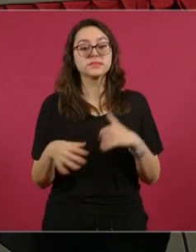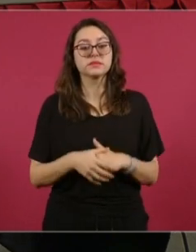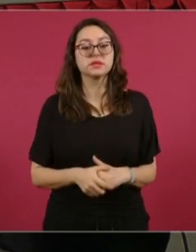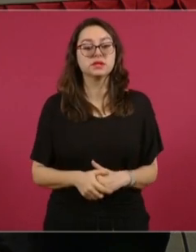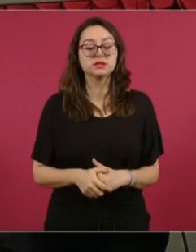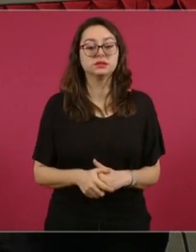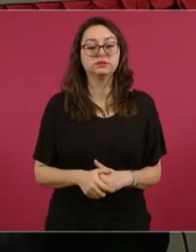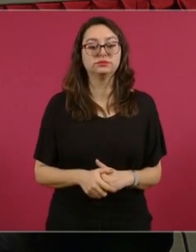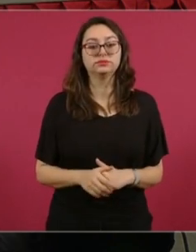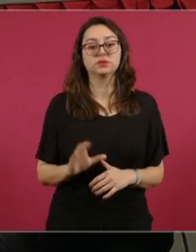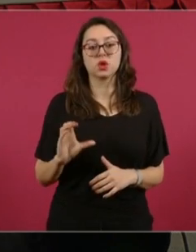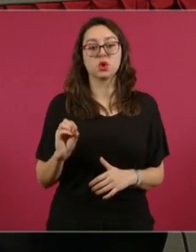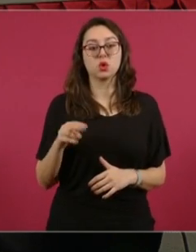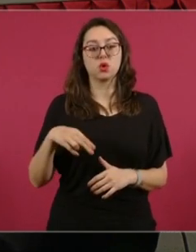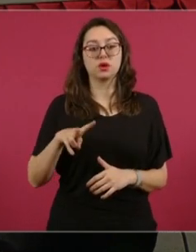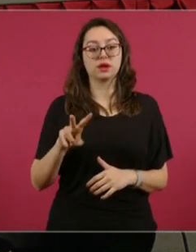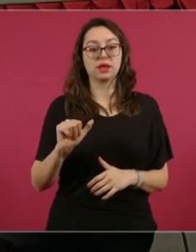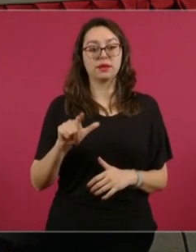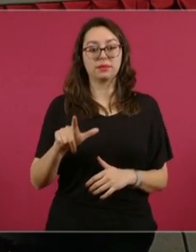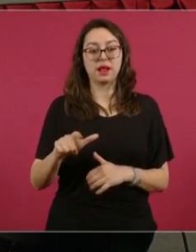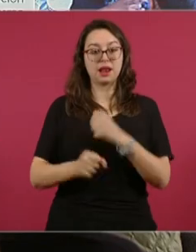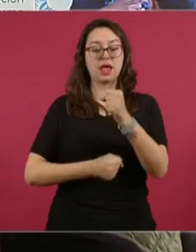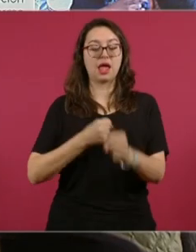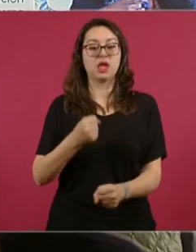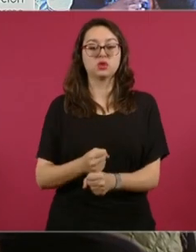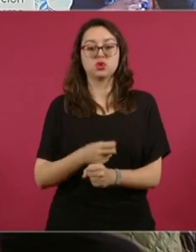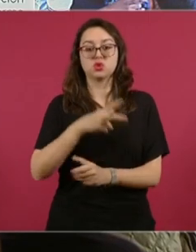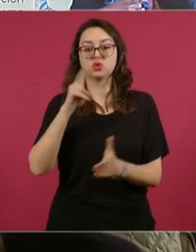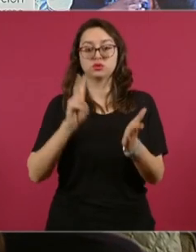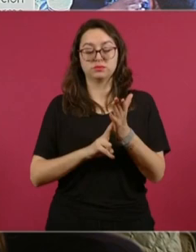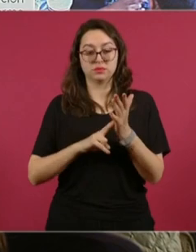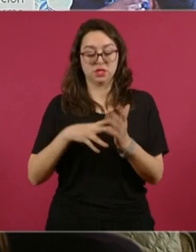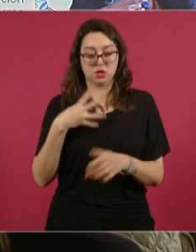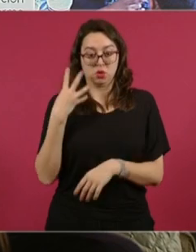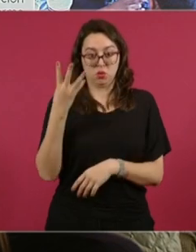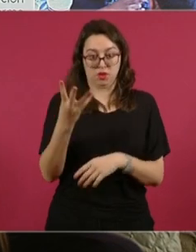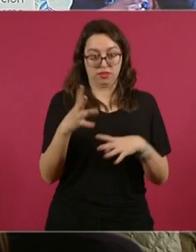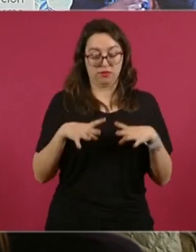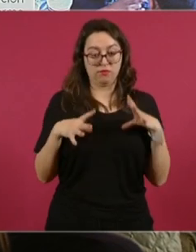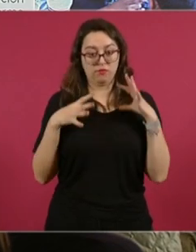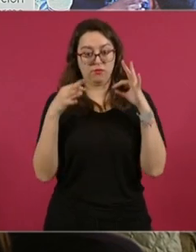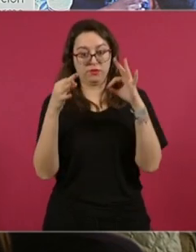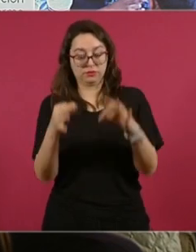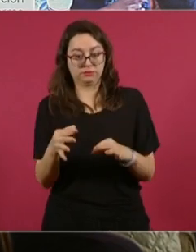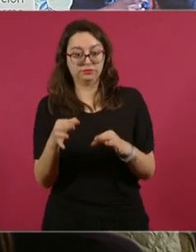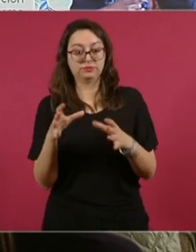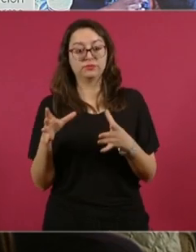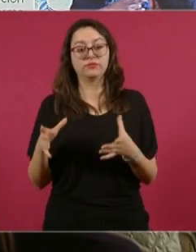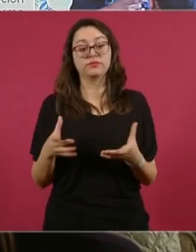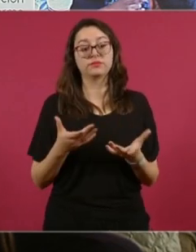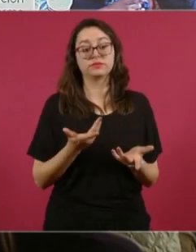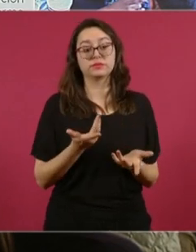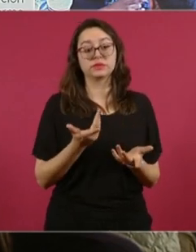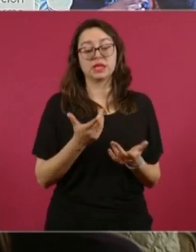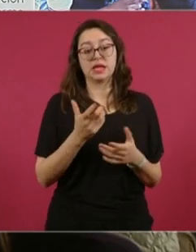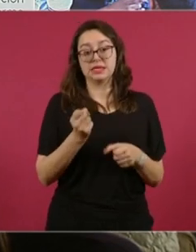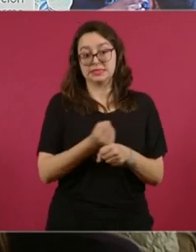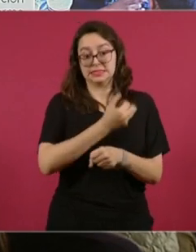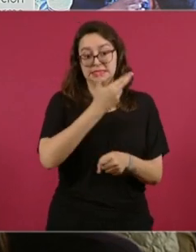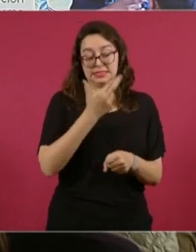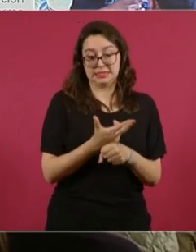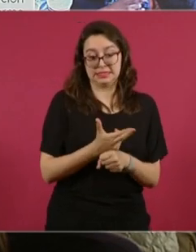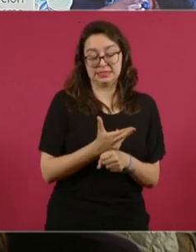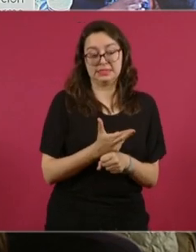En el caso de Coneval, que se crea en 2004 como un organismo descentralizado sectorizado de la Secretaría de Desarrollo,